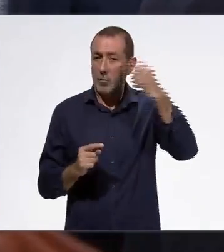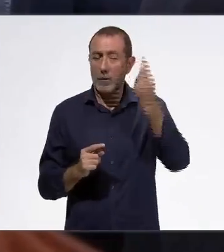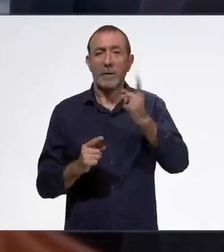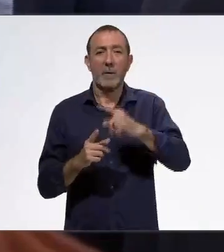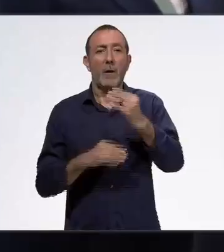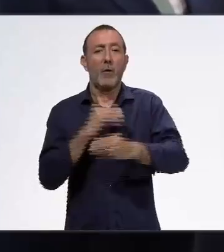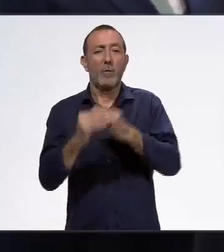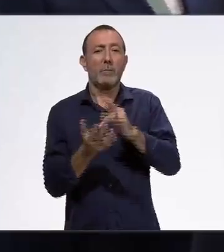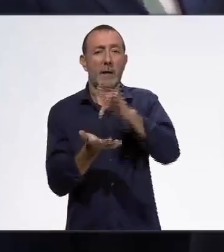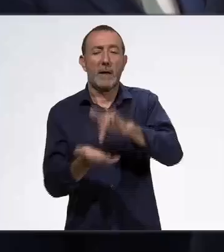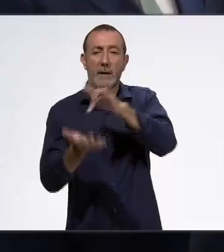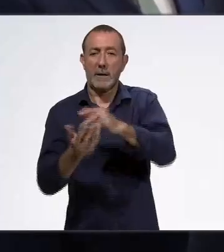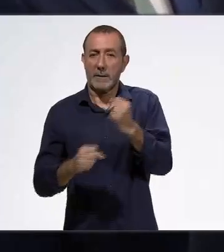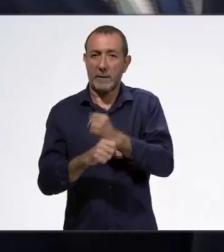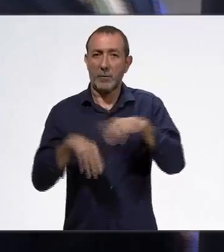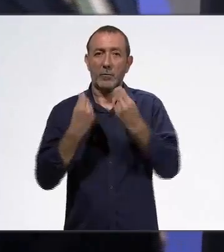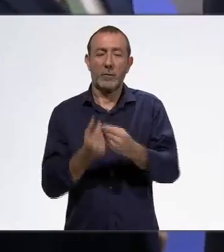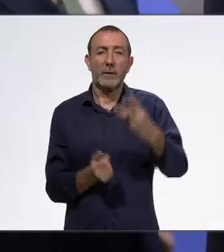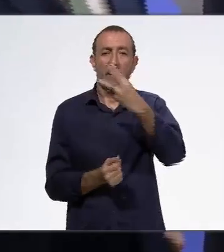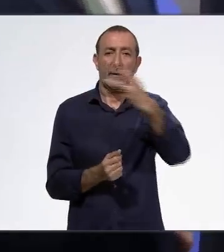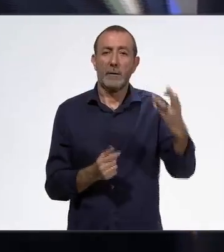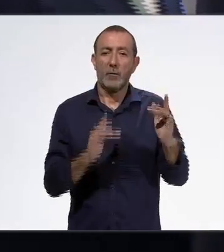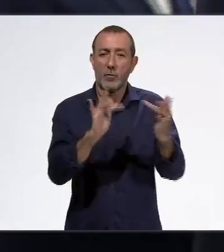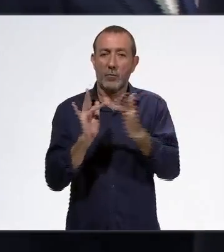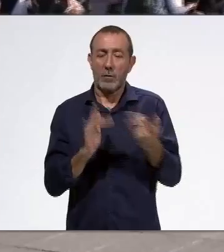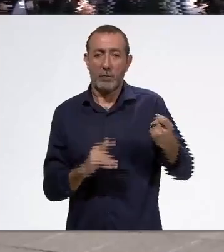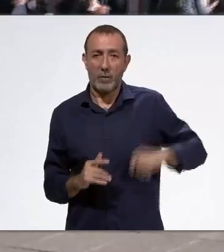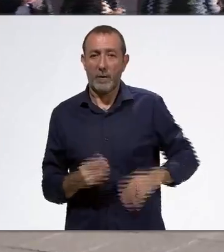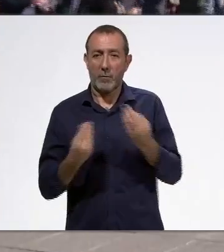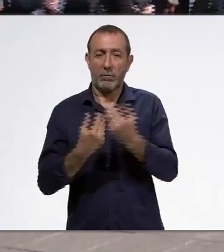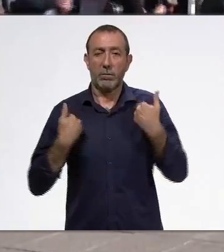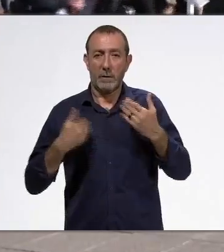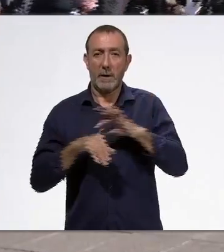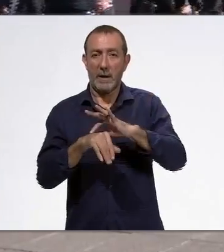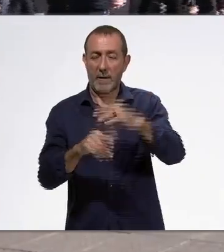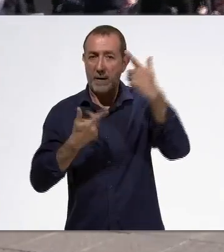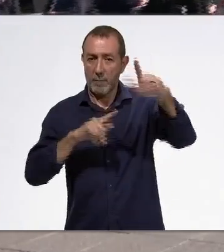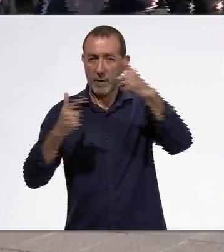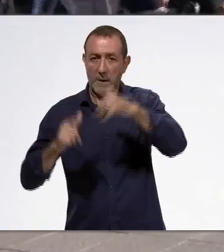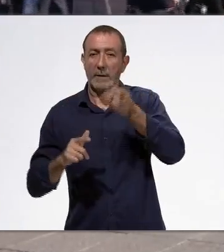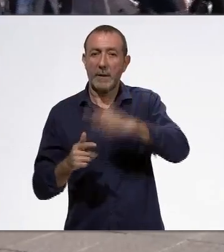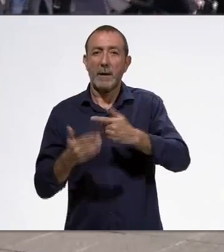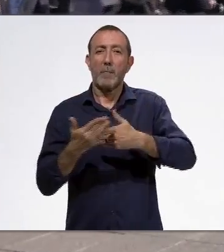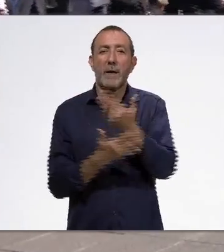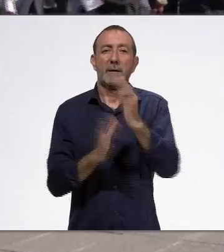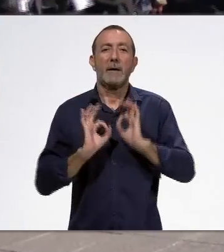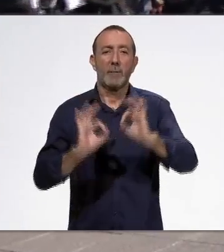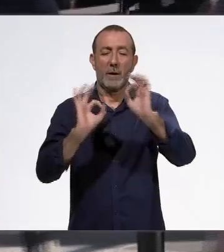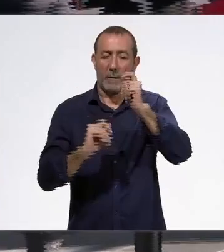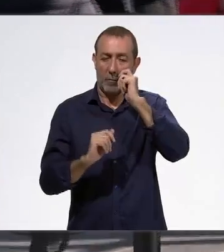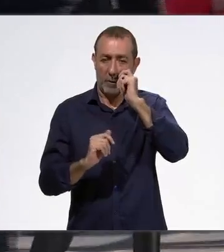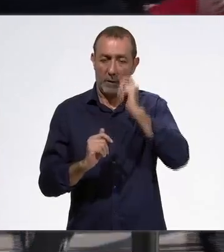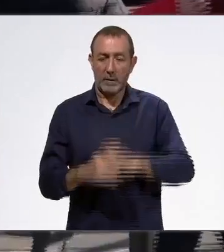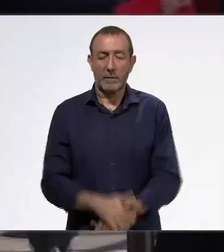se ha organizado una agenda de trabajo que incluye 300 contactos profesionales con turoperadores agencias de viajes y prensa especializada entre